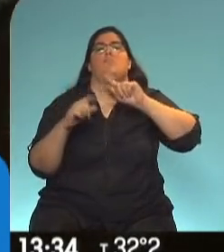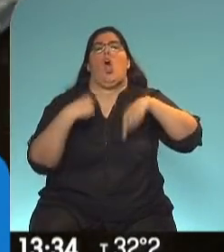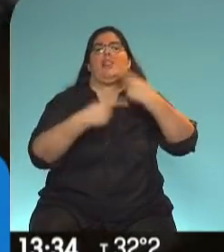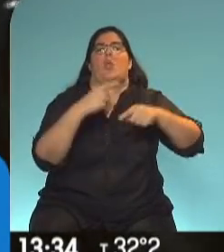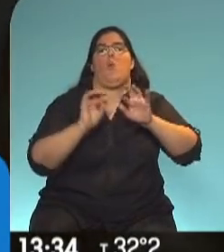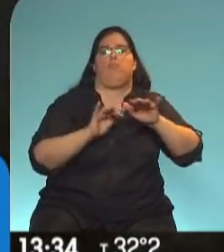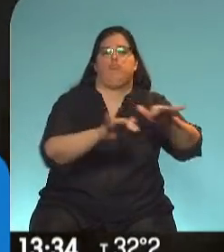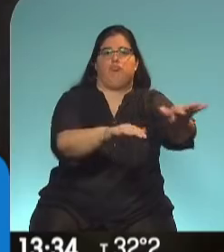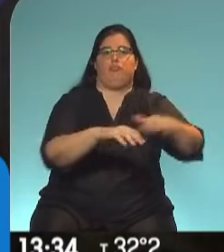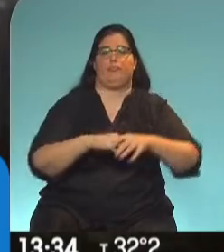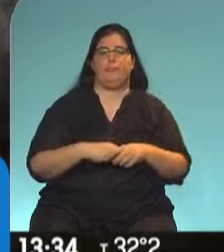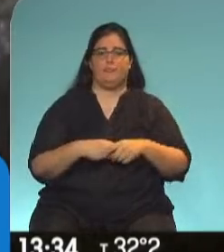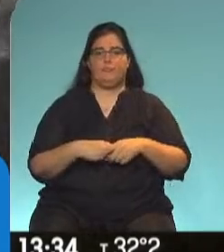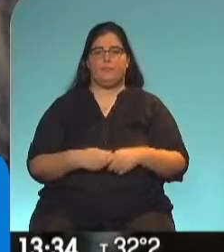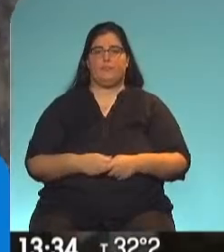marcha.